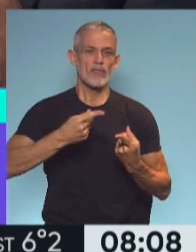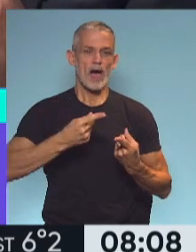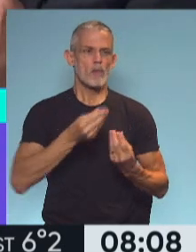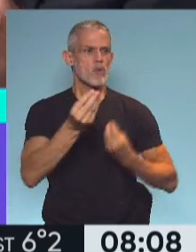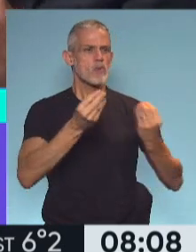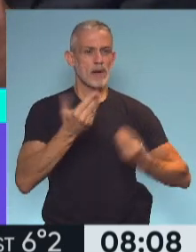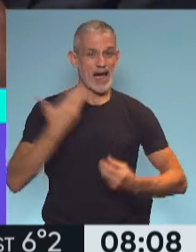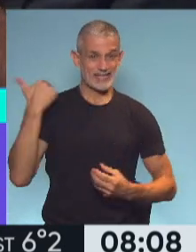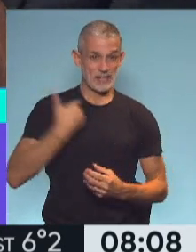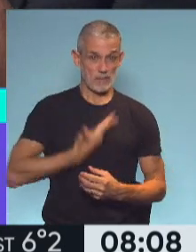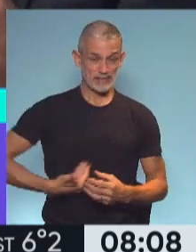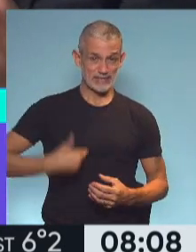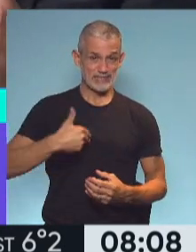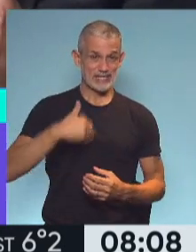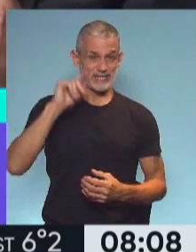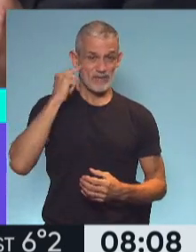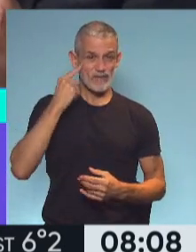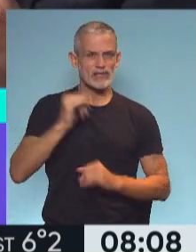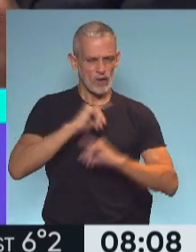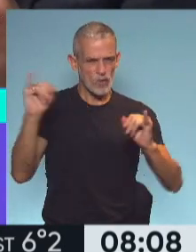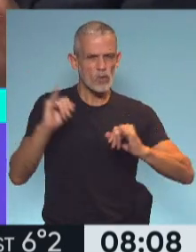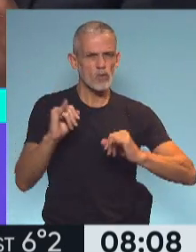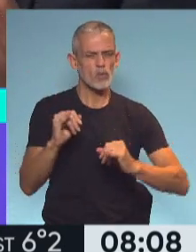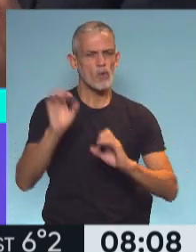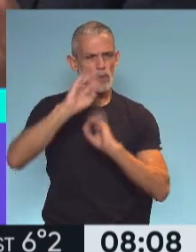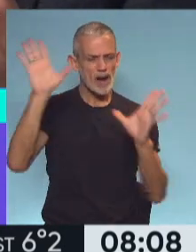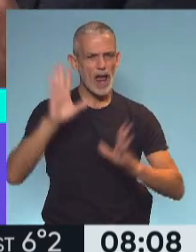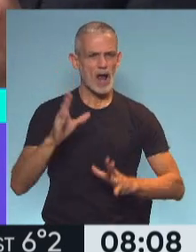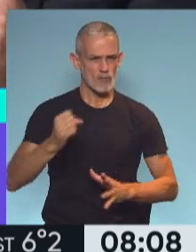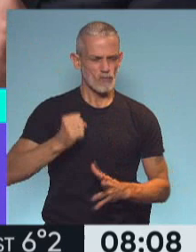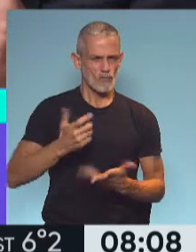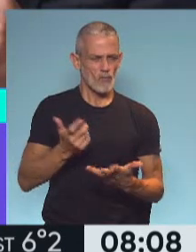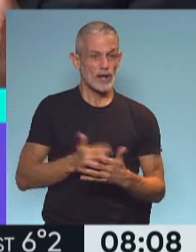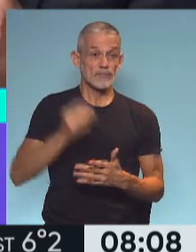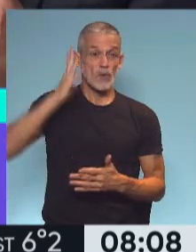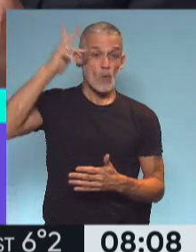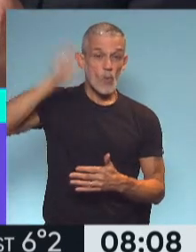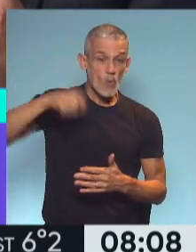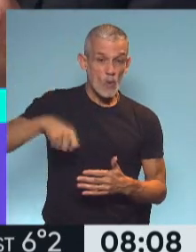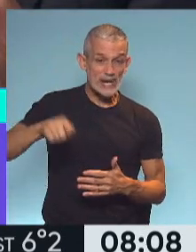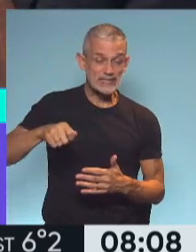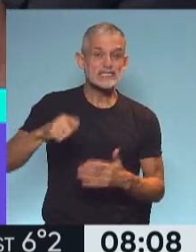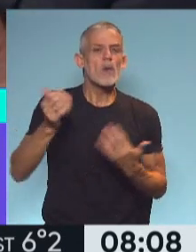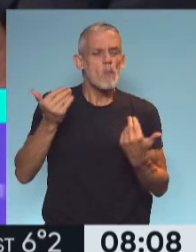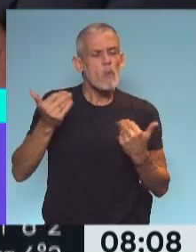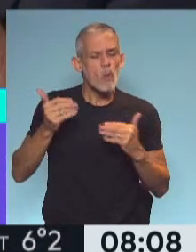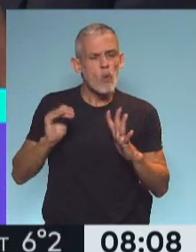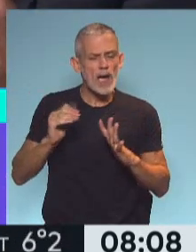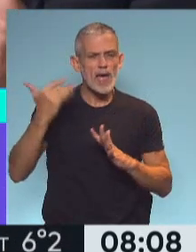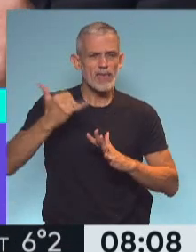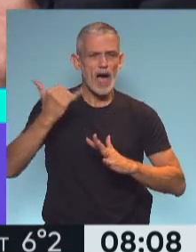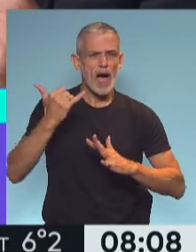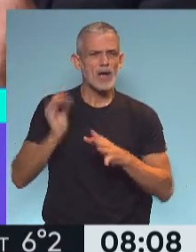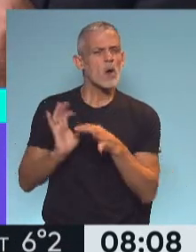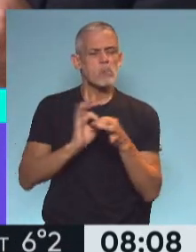Ayer el presidente lo decía, Silvia, de manera contundente, ¿no? Un juez puede tener una